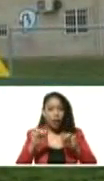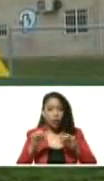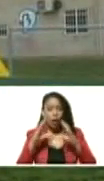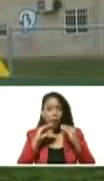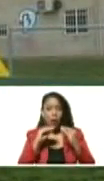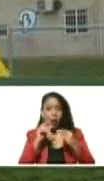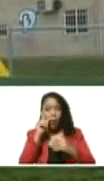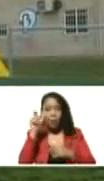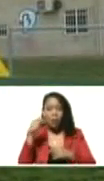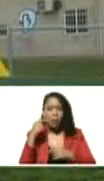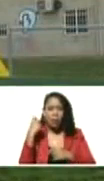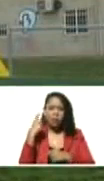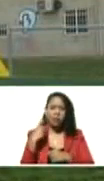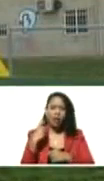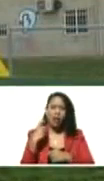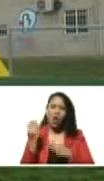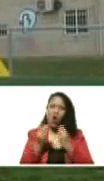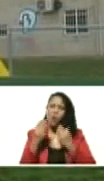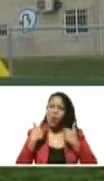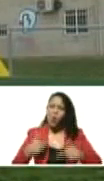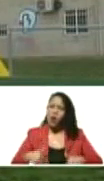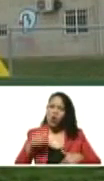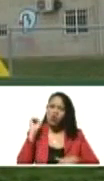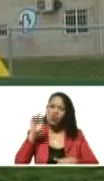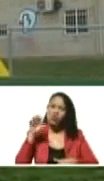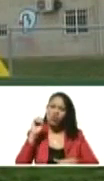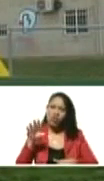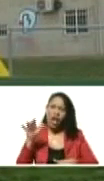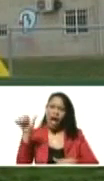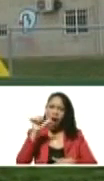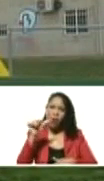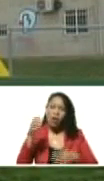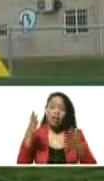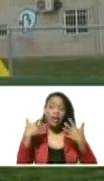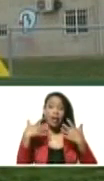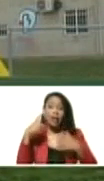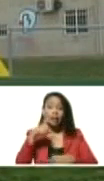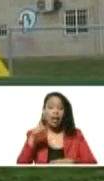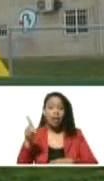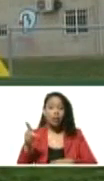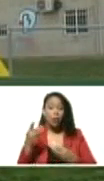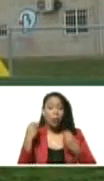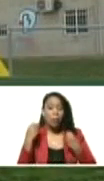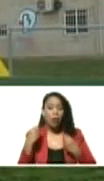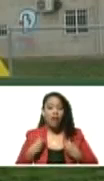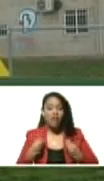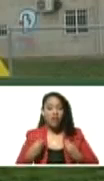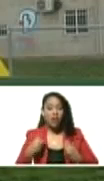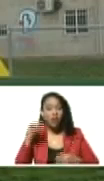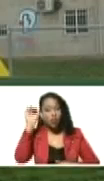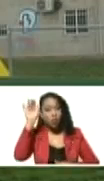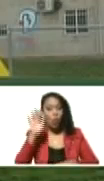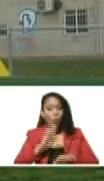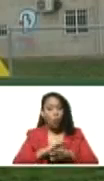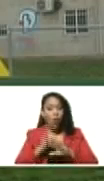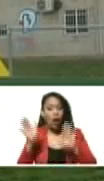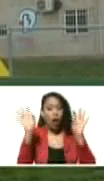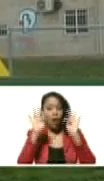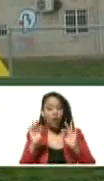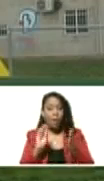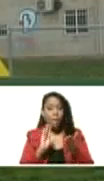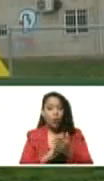Sebastián y Inti, me preguntaban, papá, ¿pero cómo es eso que el ser humano contamina el agua y el aire si necesitan eso para vivir? Y bueno, porque el modelo pone